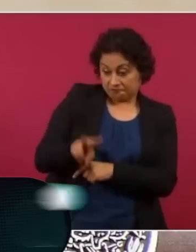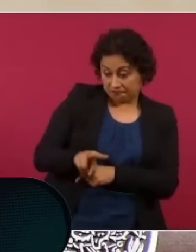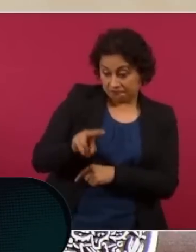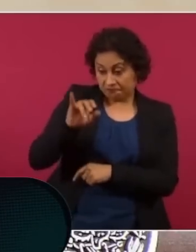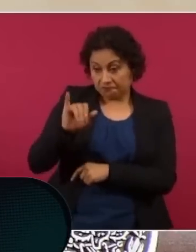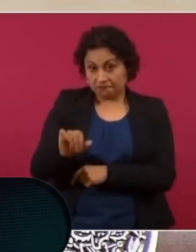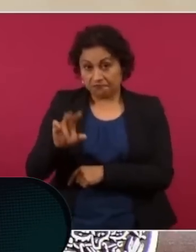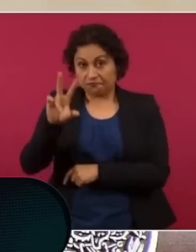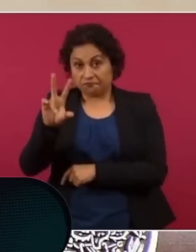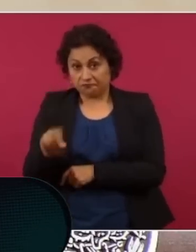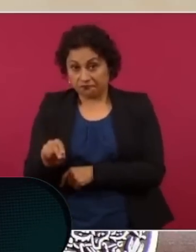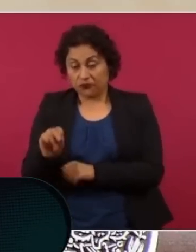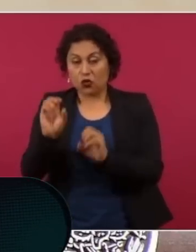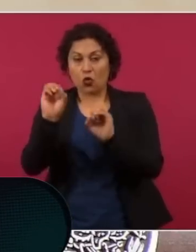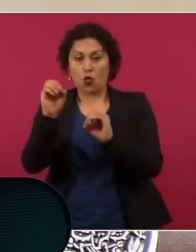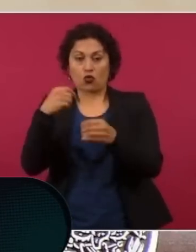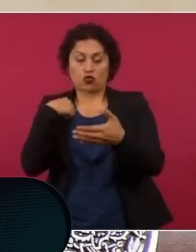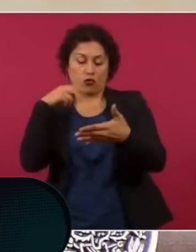o lo leí mal,